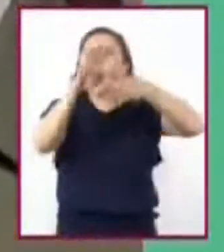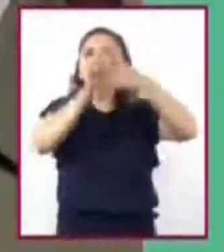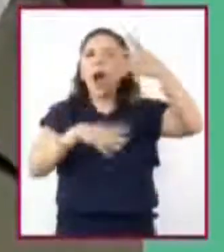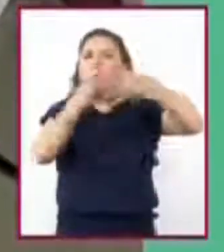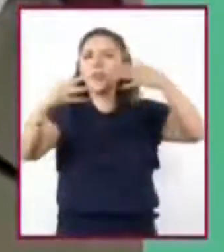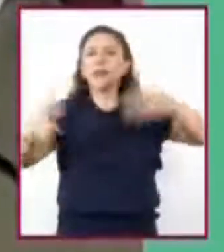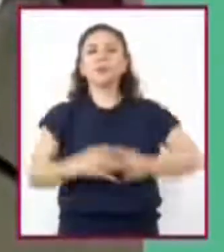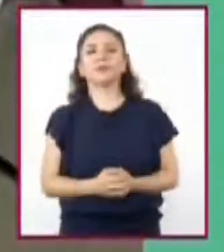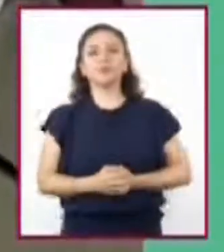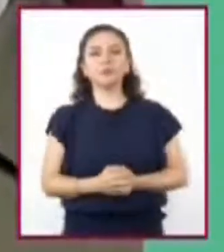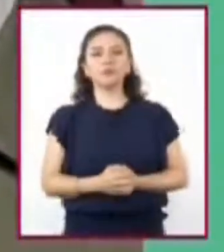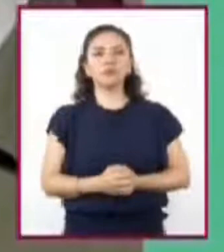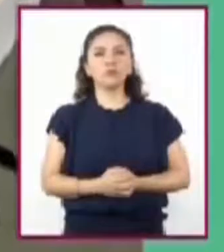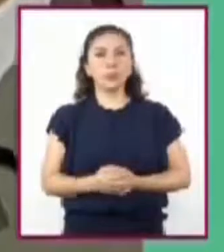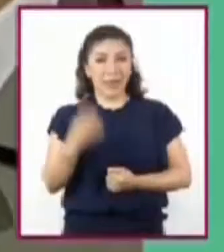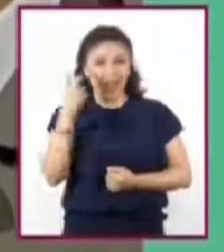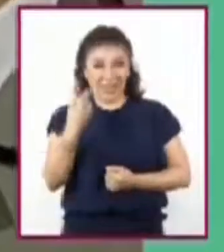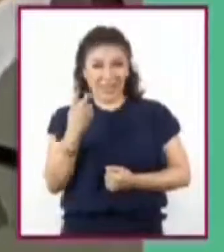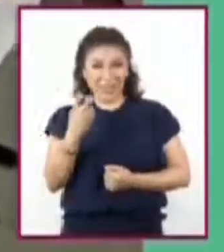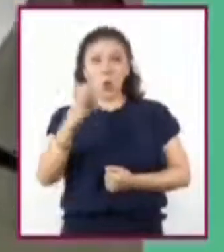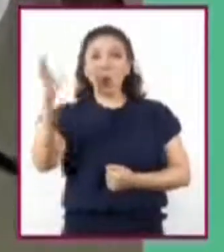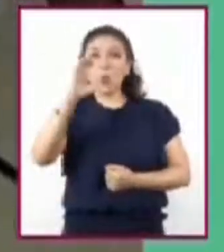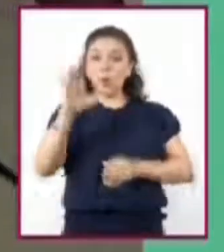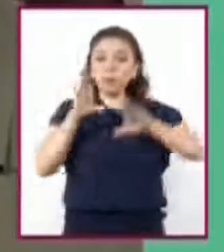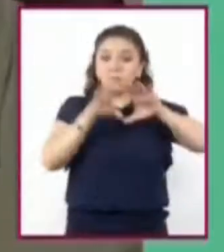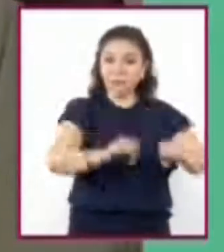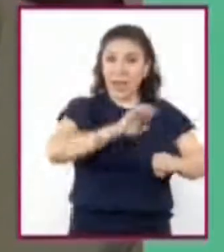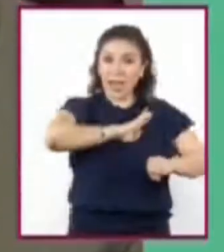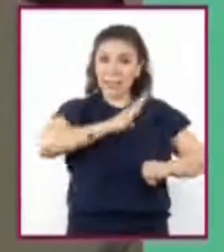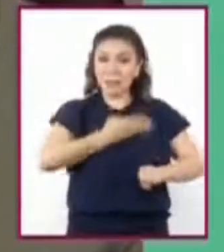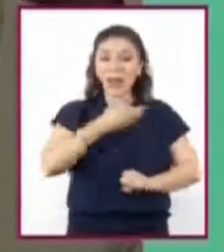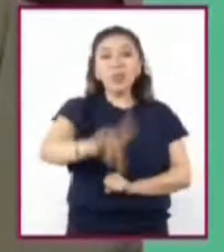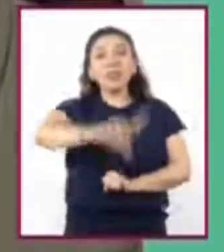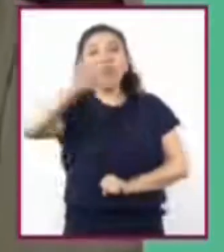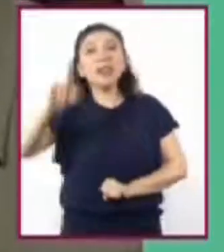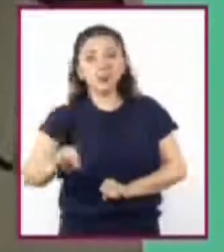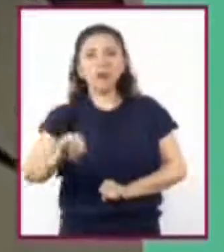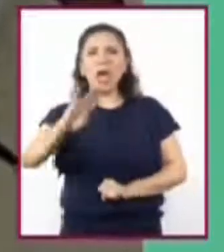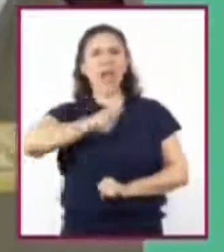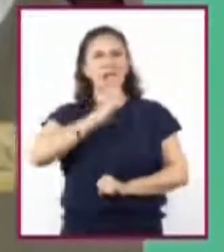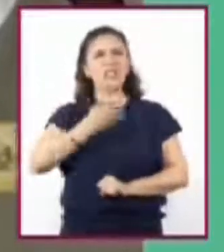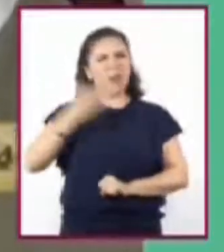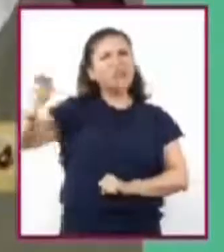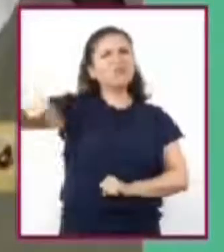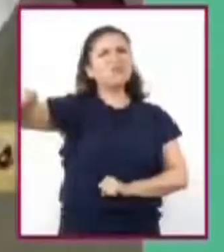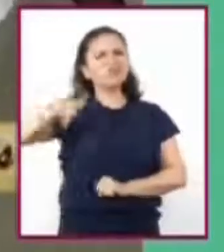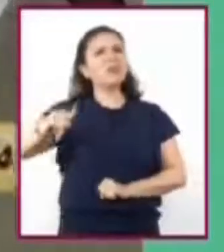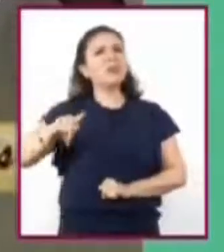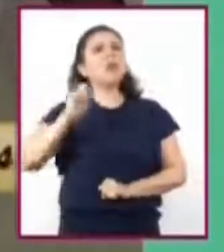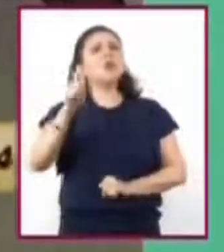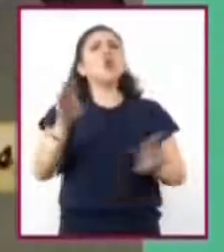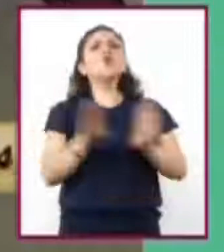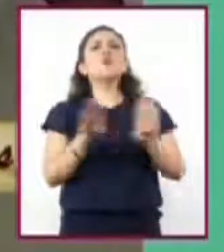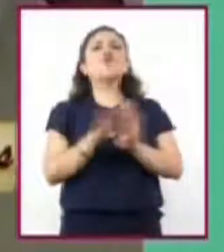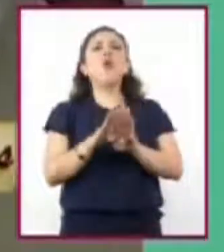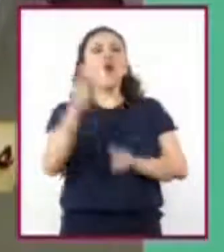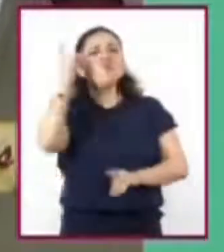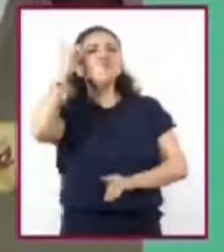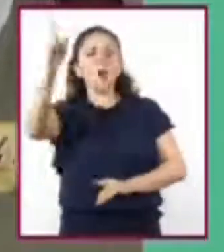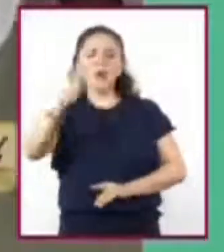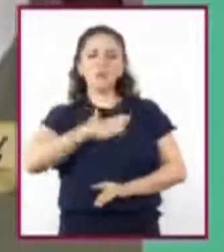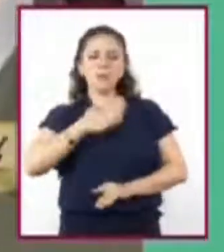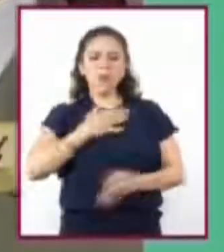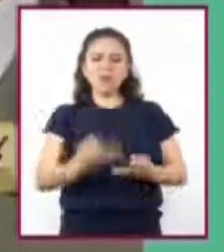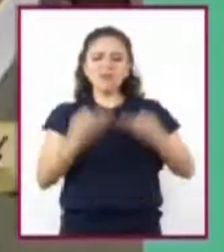tal modo que, después de la conquista, los españoles sencillamente se repartieron los